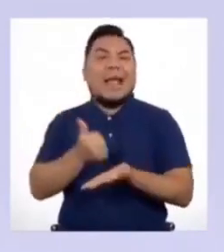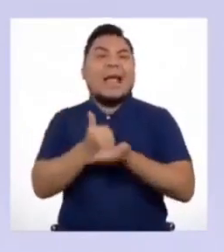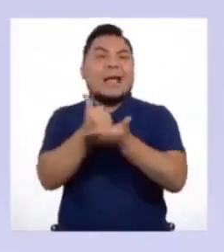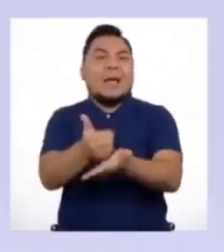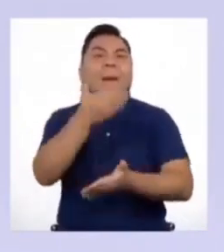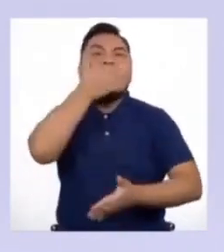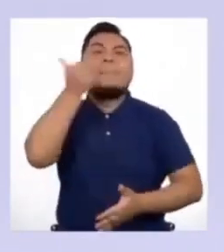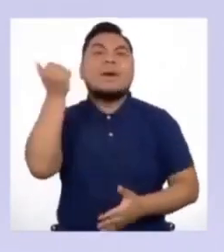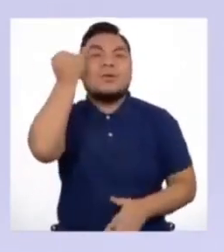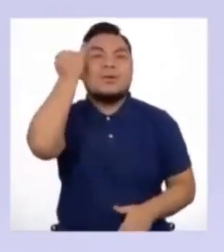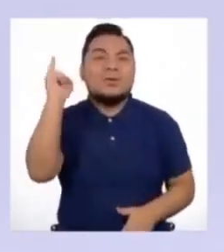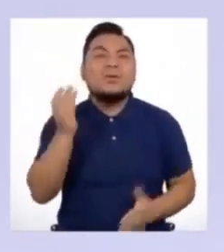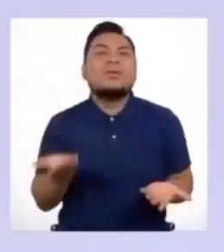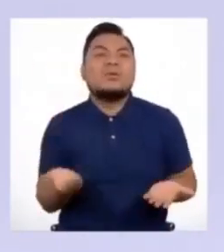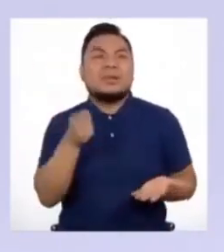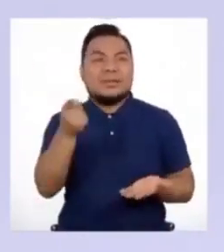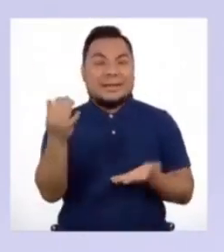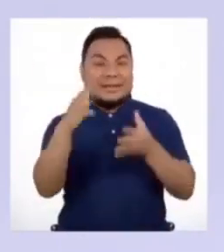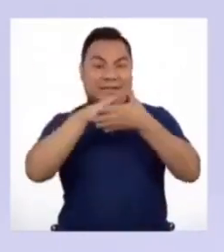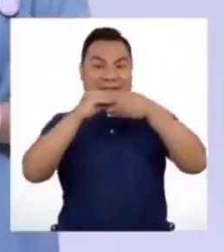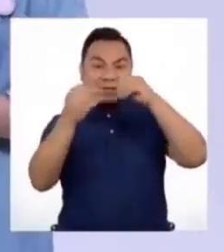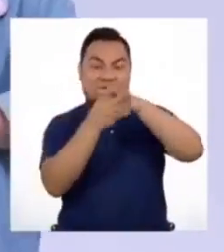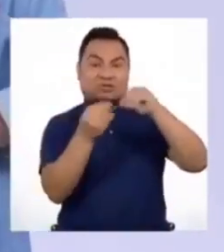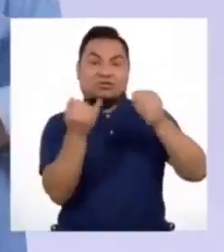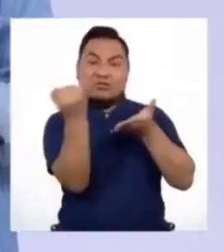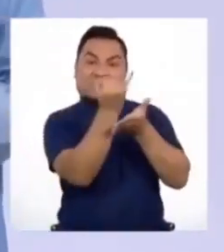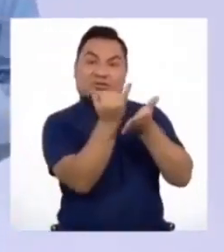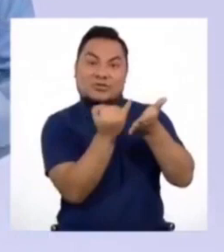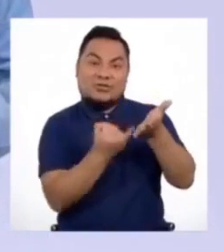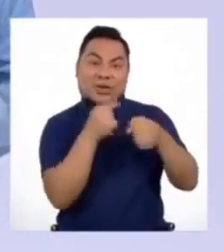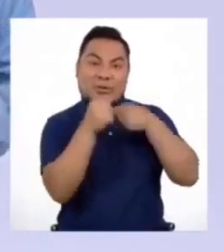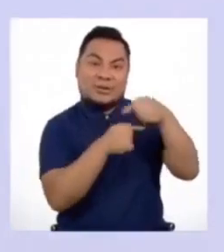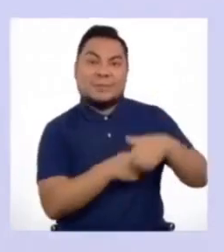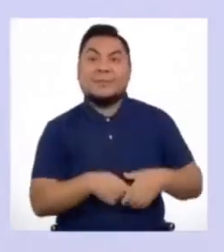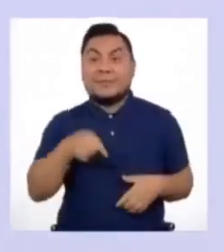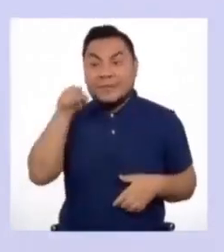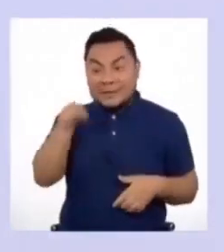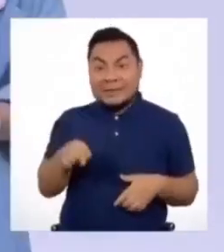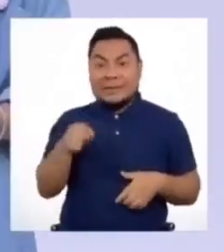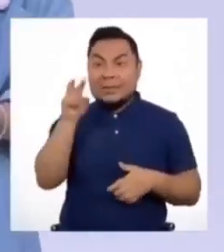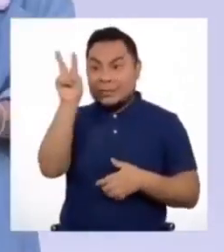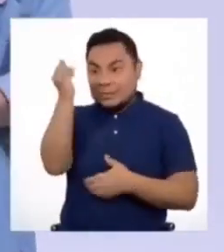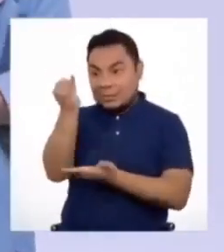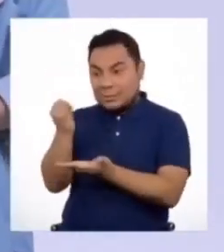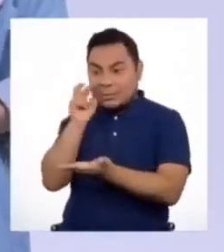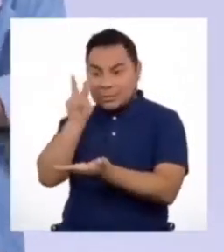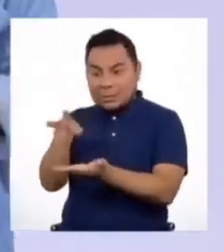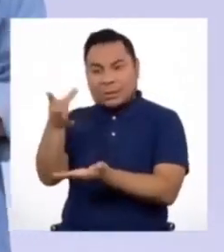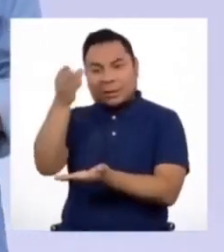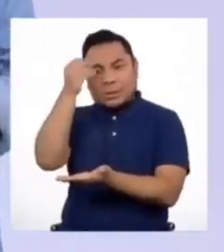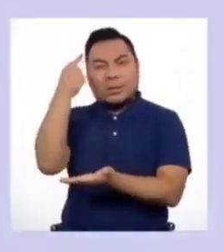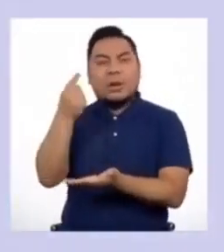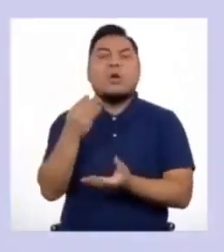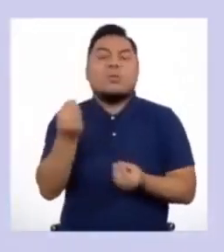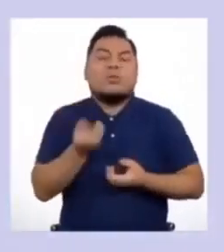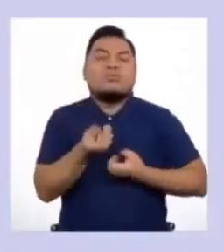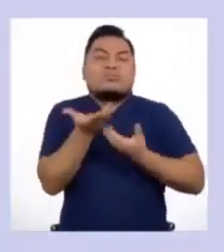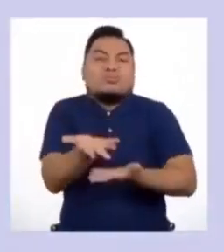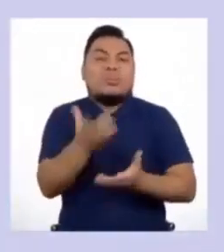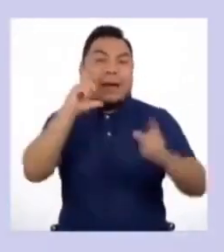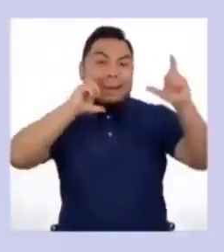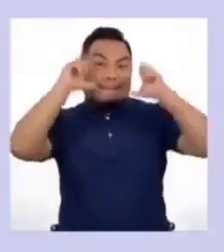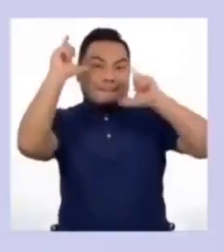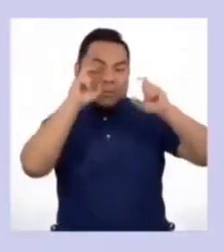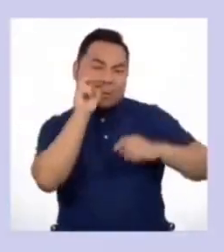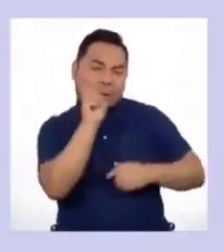una mejor idea sobre lo que es la historieta. Luego analizamos esas imágenes para conocer el lenguaje visual.